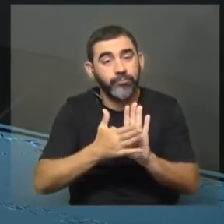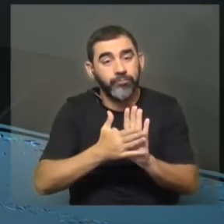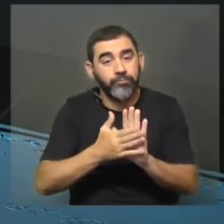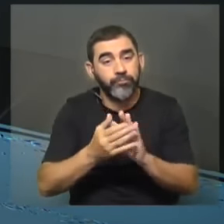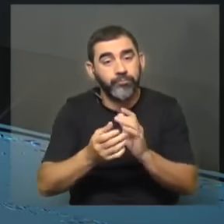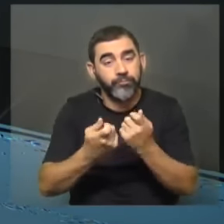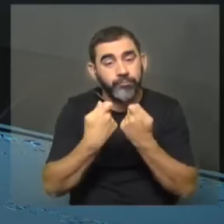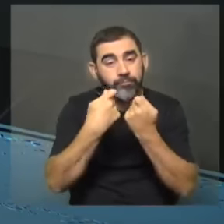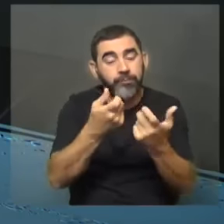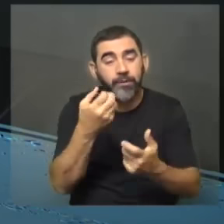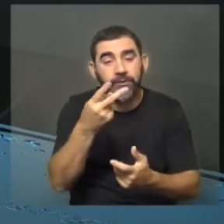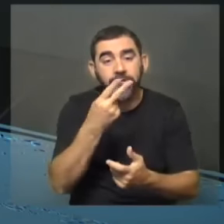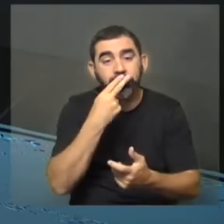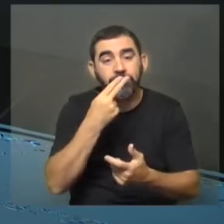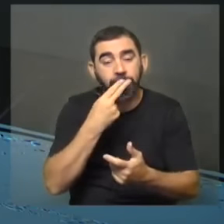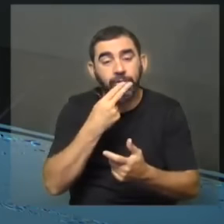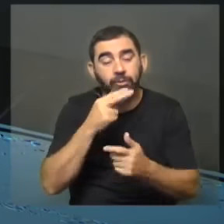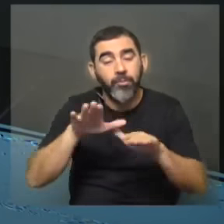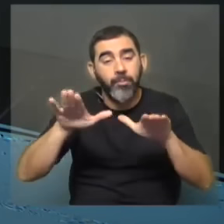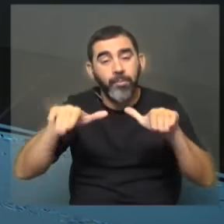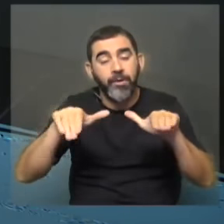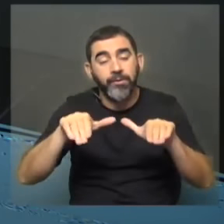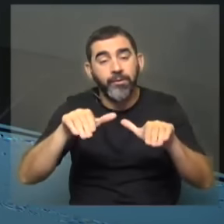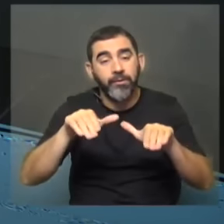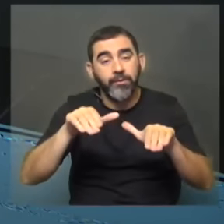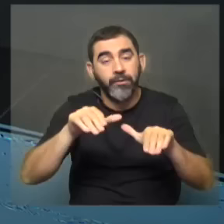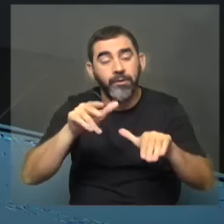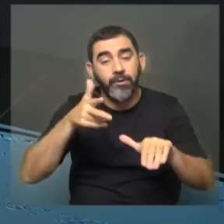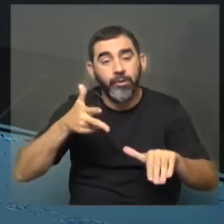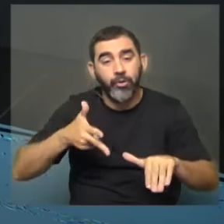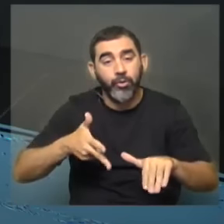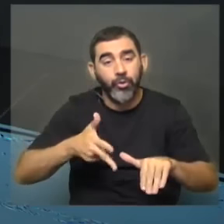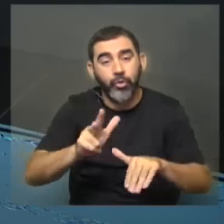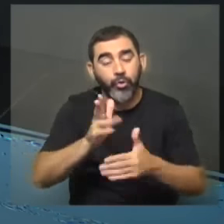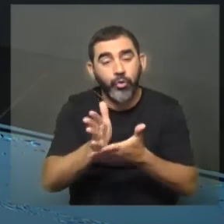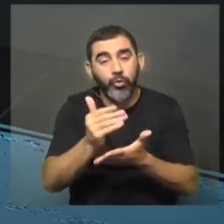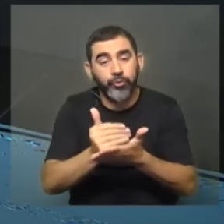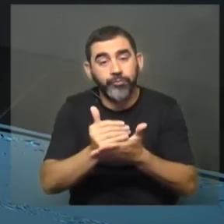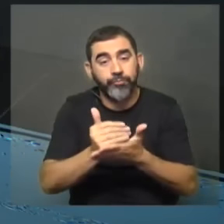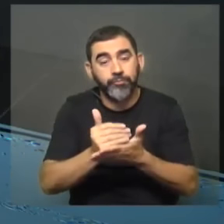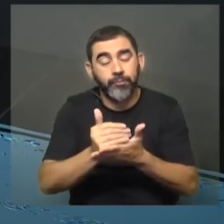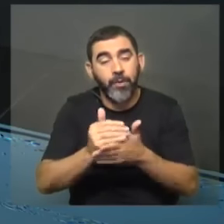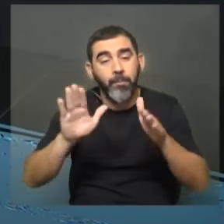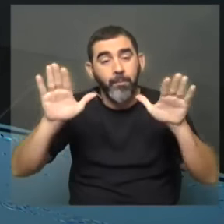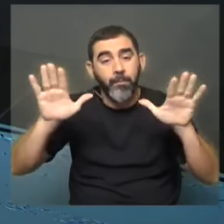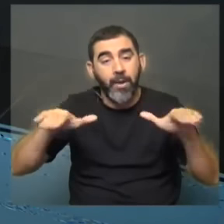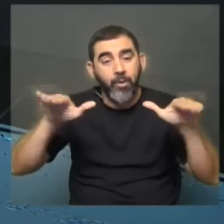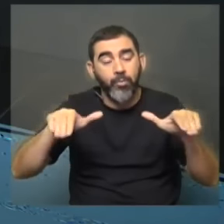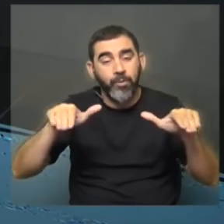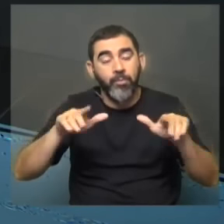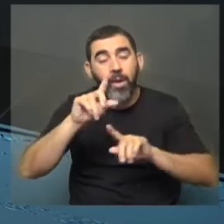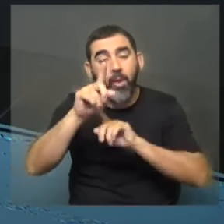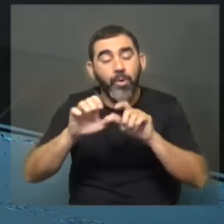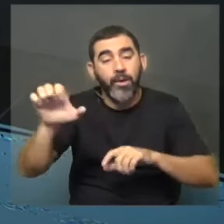ofrecimiento de cigarrillos en la playa la balconada en el departamento de Rocha esto en el Valerio de la paloma por parte de